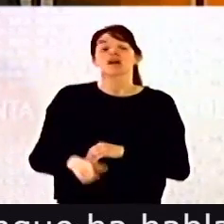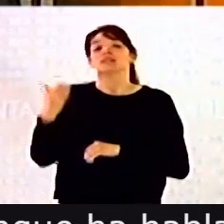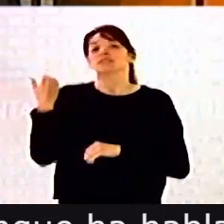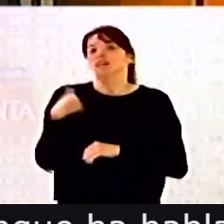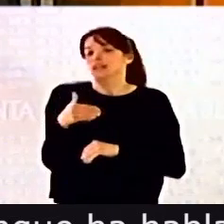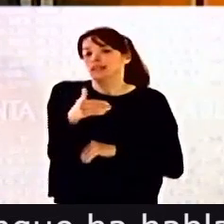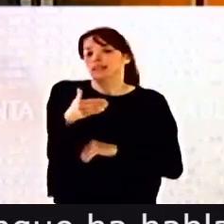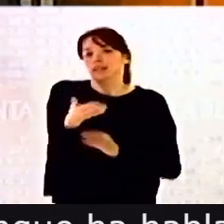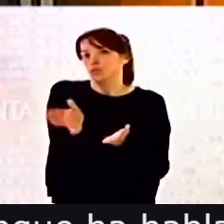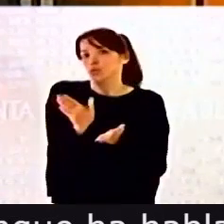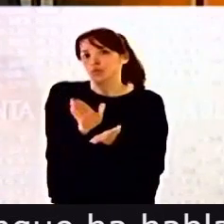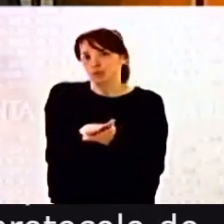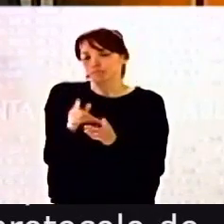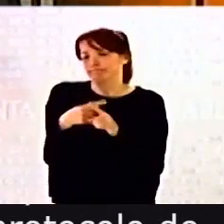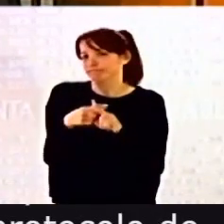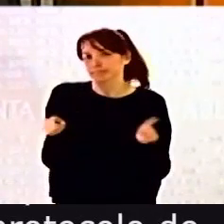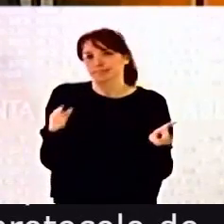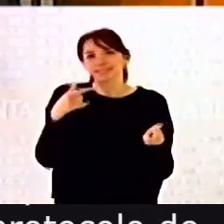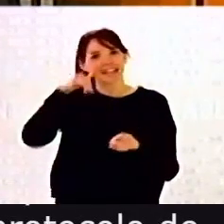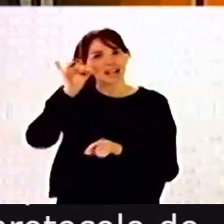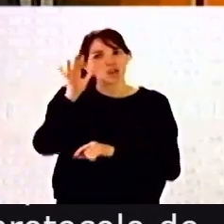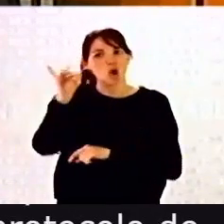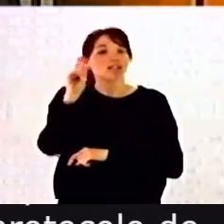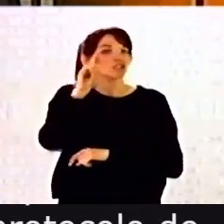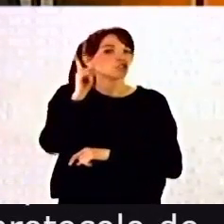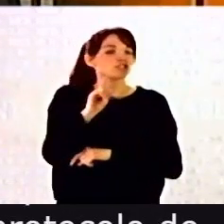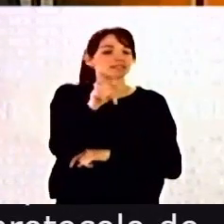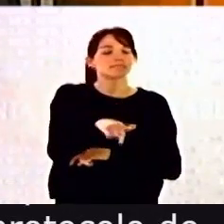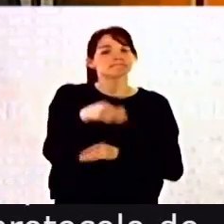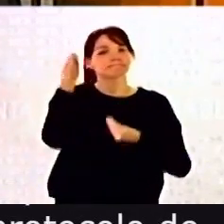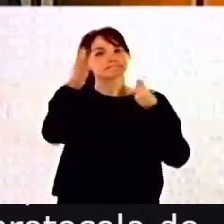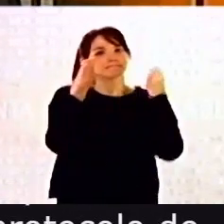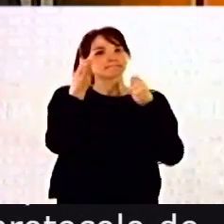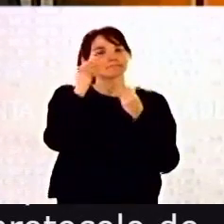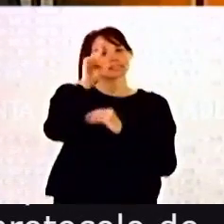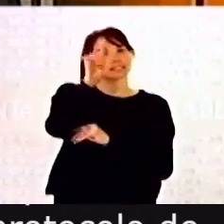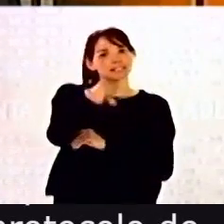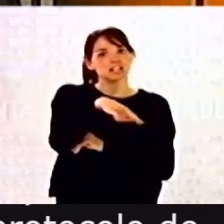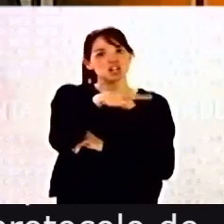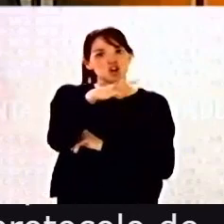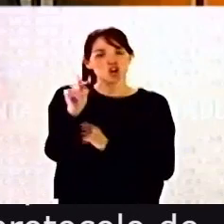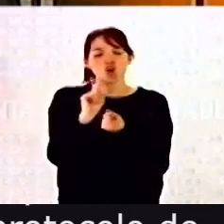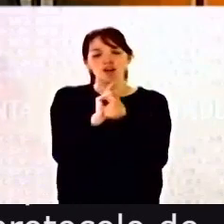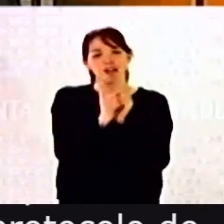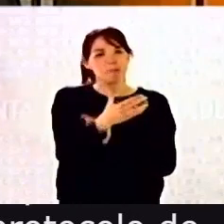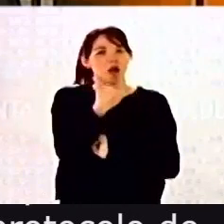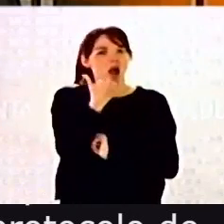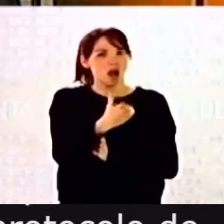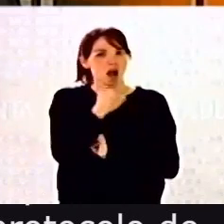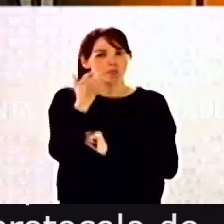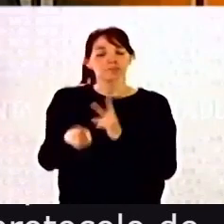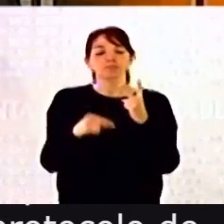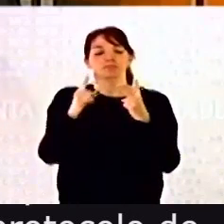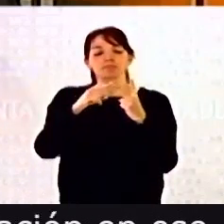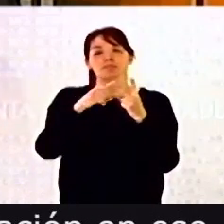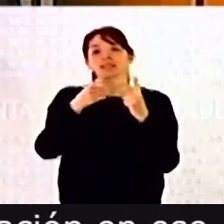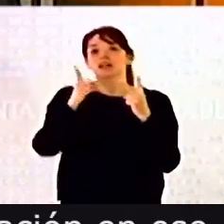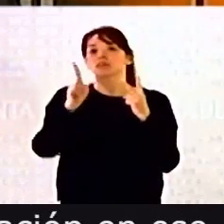días, aunque esto tenga un riesgo. No sé si aquí se está planteando alguna modificación en ese sentido. Sobre el tema de